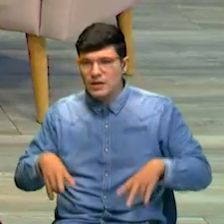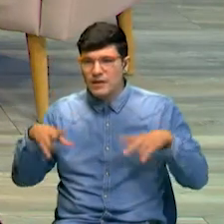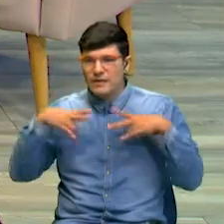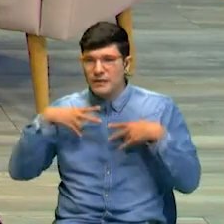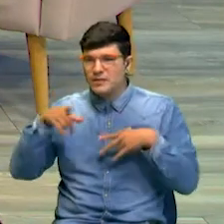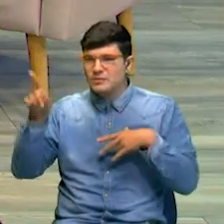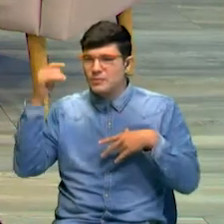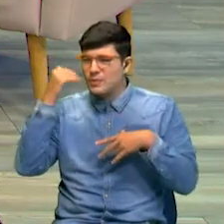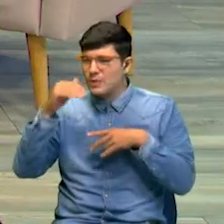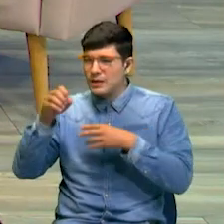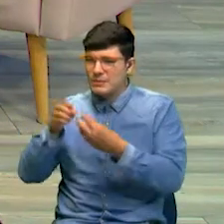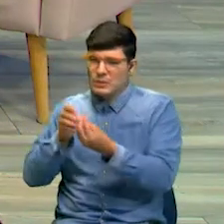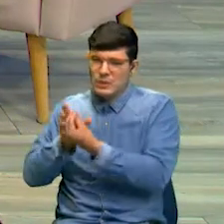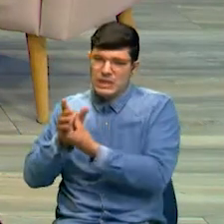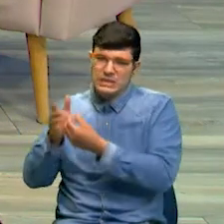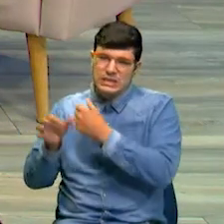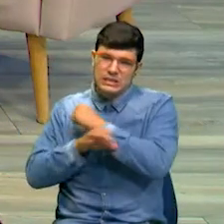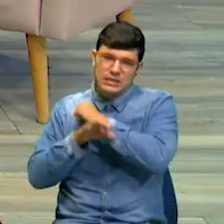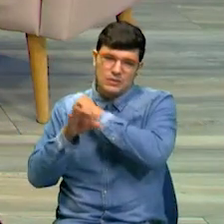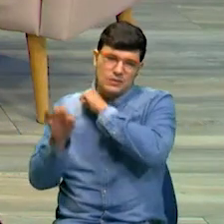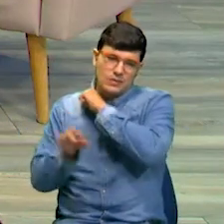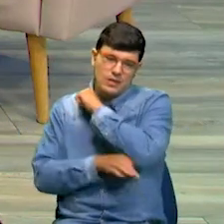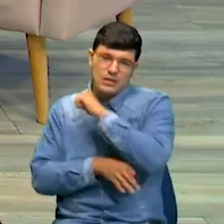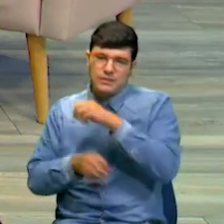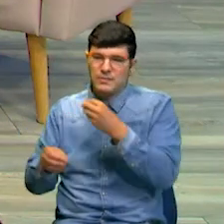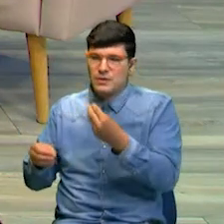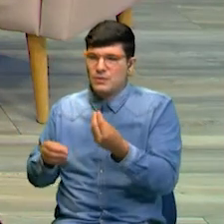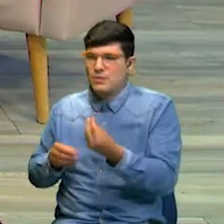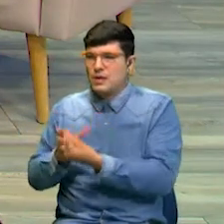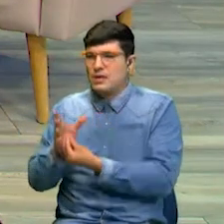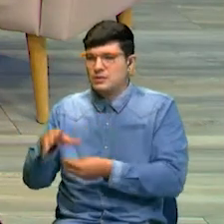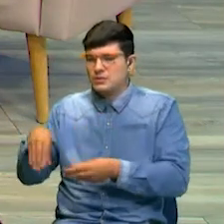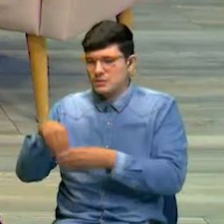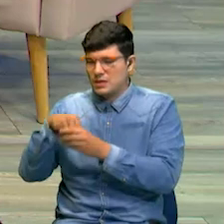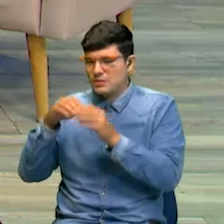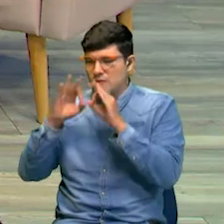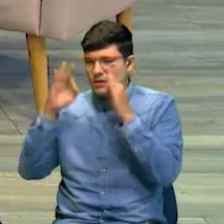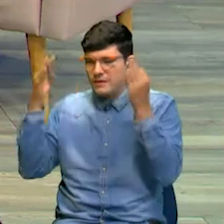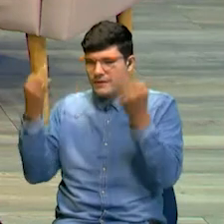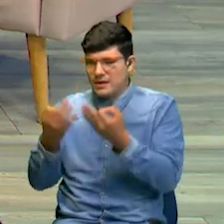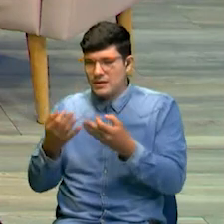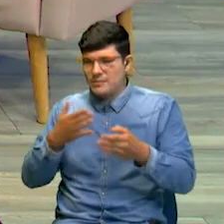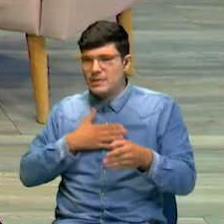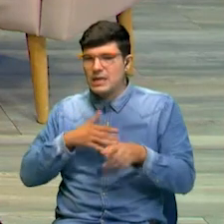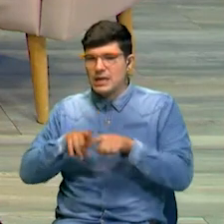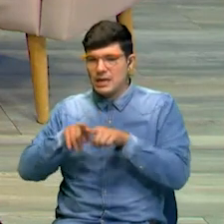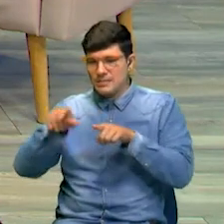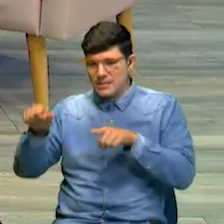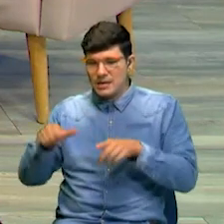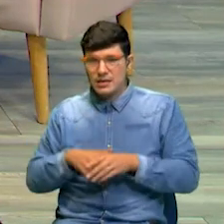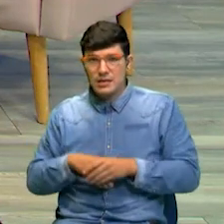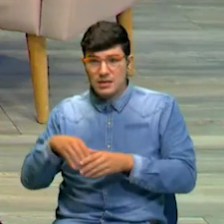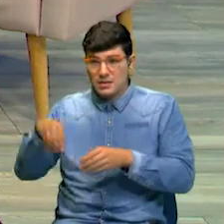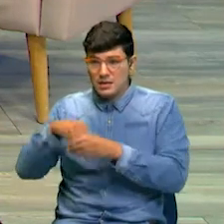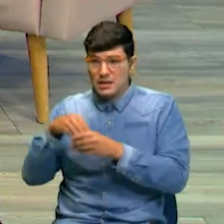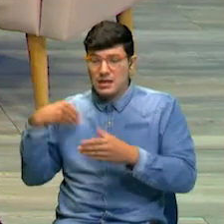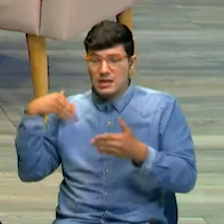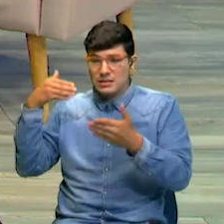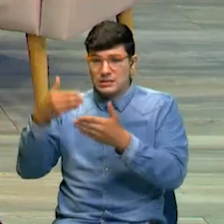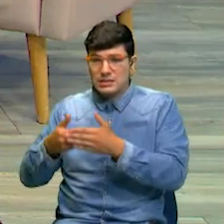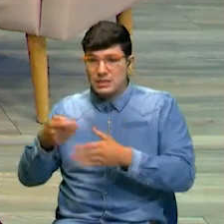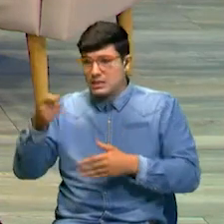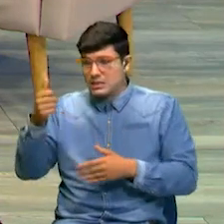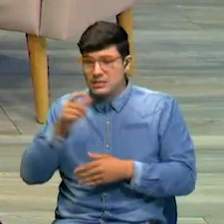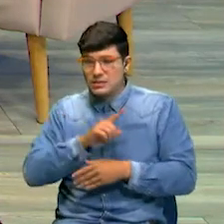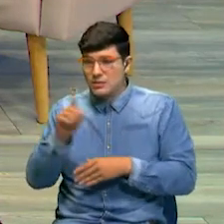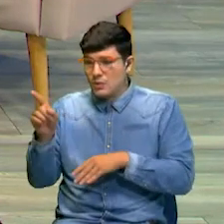maltrato psicológico, maltrato intrafamiliar contra mi hermana, donde llegó el punto en que no